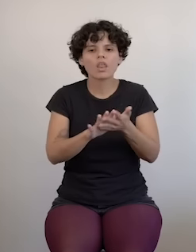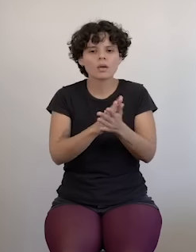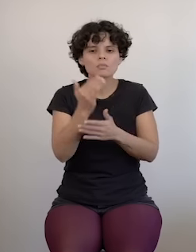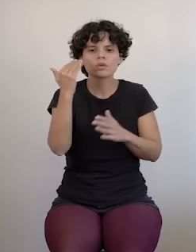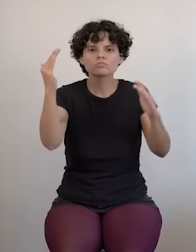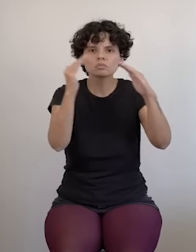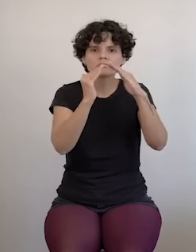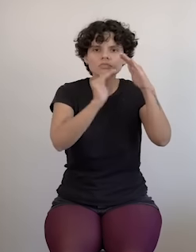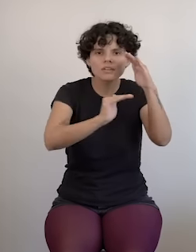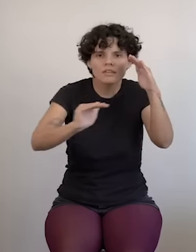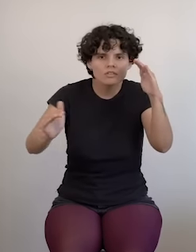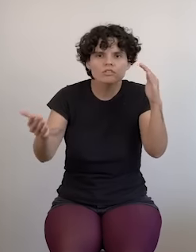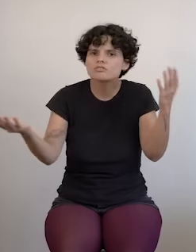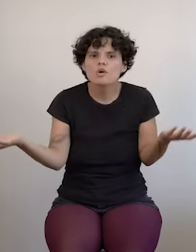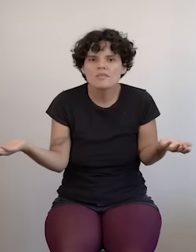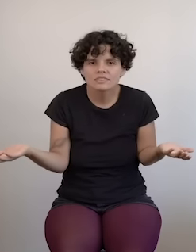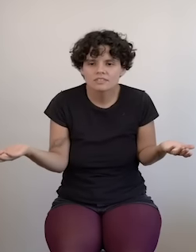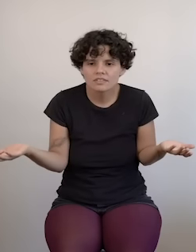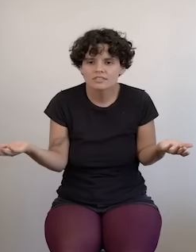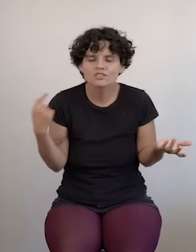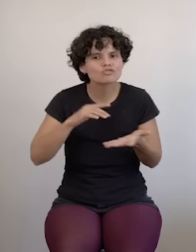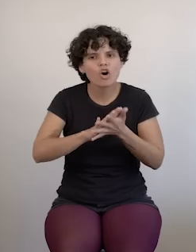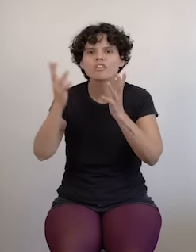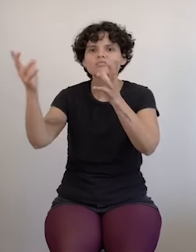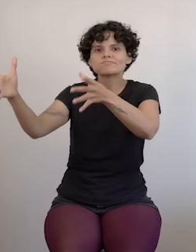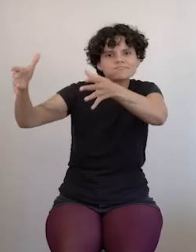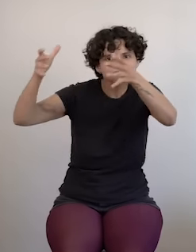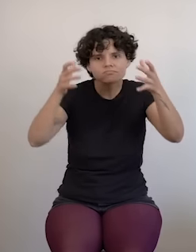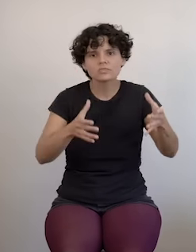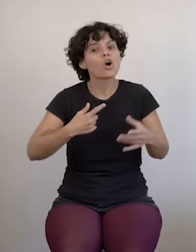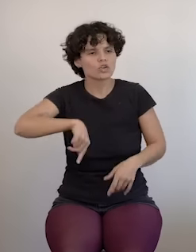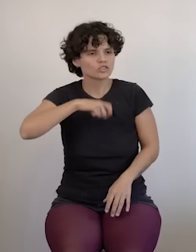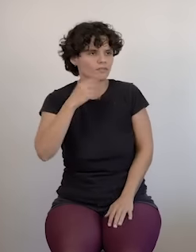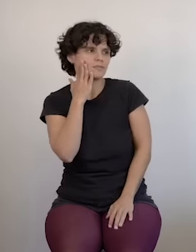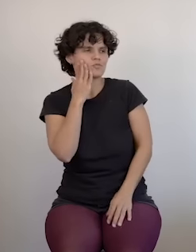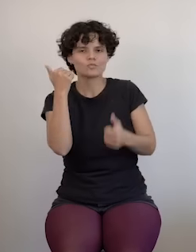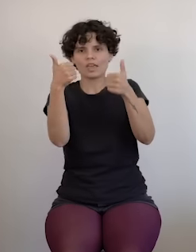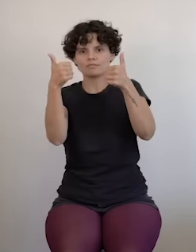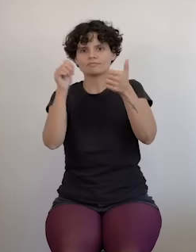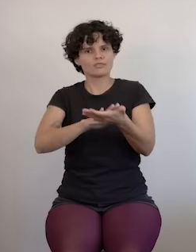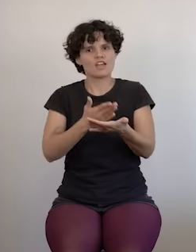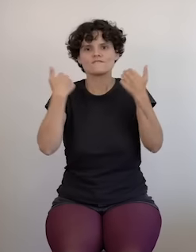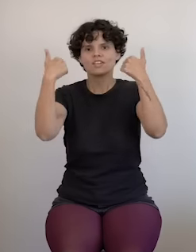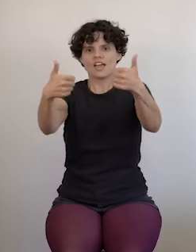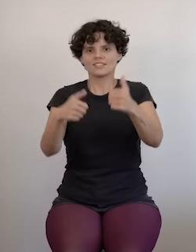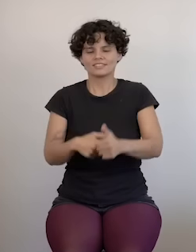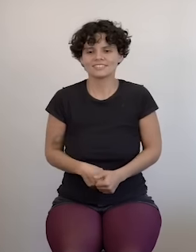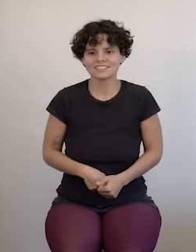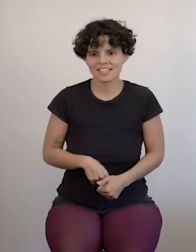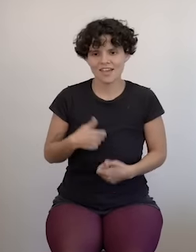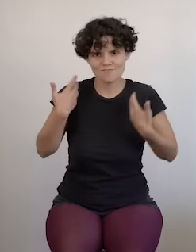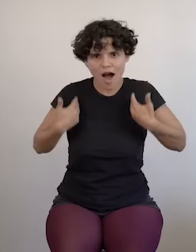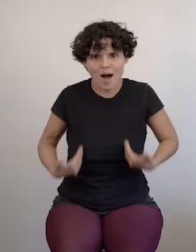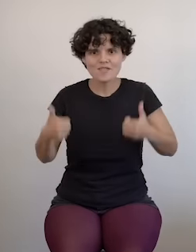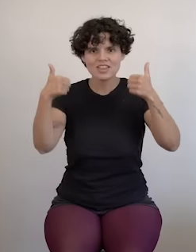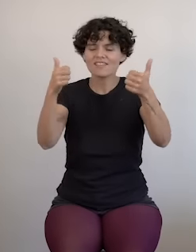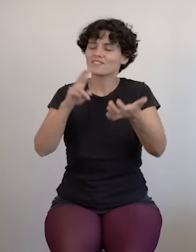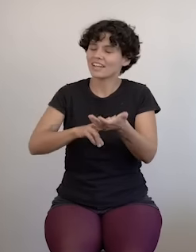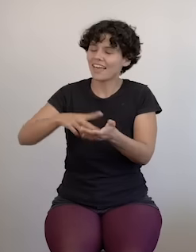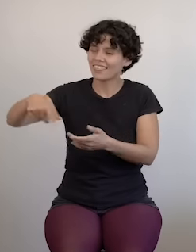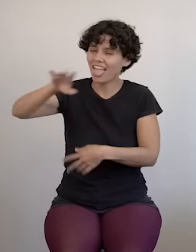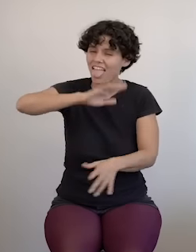¿Cómo hacer para todos sus niños del Sename cuando tenga su ejército de rap venir para acá? Nos vamos a portar súper bien. Va a ser el... Bueno, ¿qué te digo así o